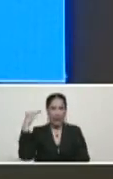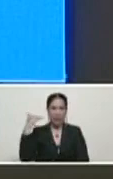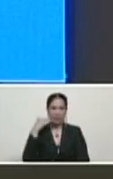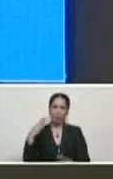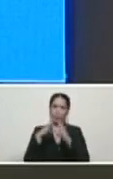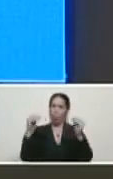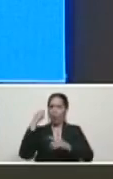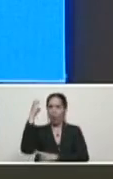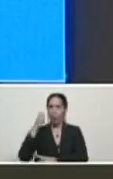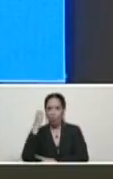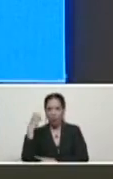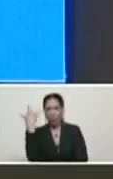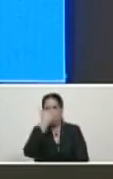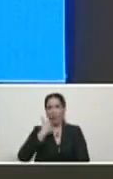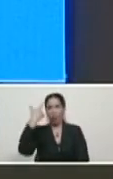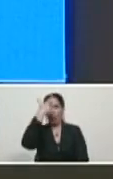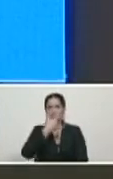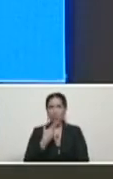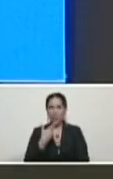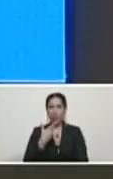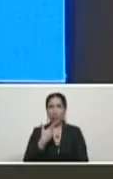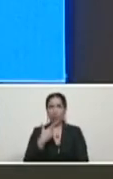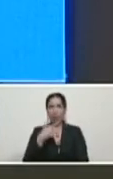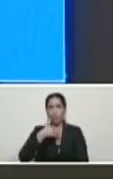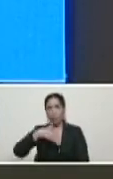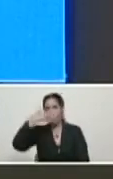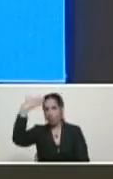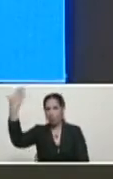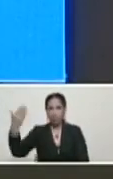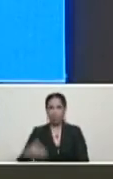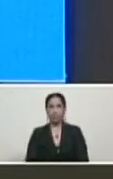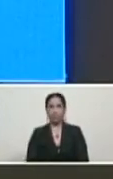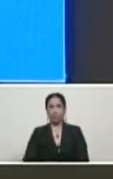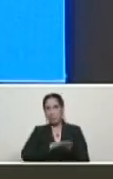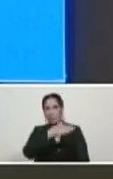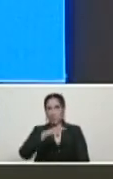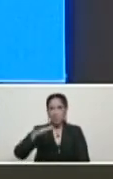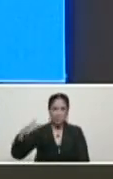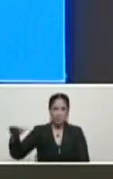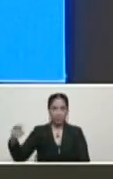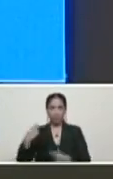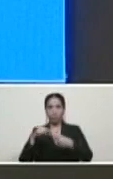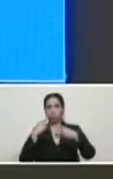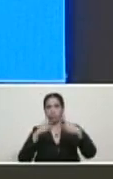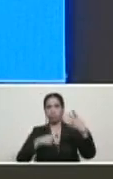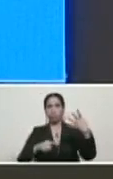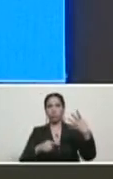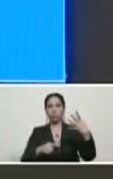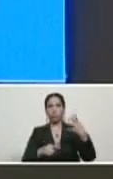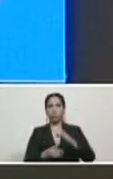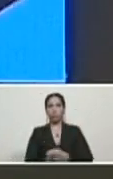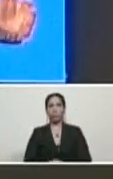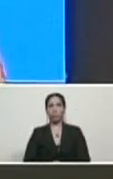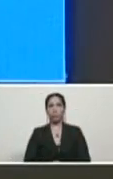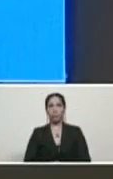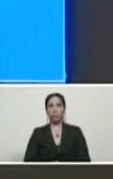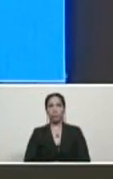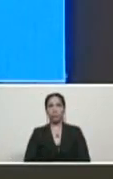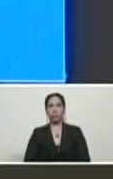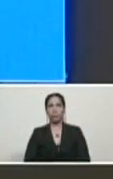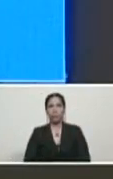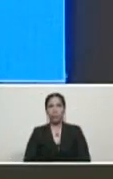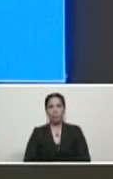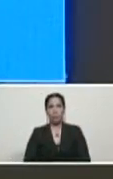Europa, en África, en el Mediterráneo, en el Atlántico, en el Pacífico. Tuvo un gran impacto mundial, sin lugar a